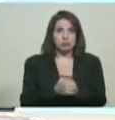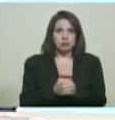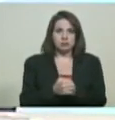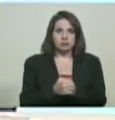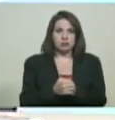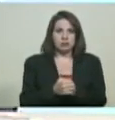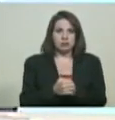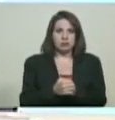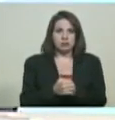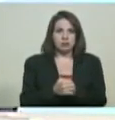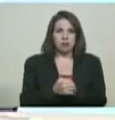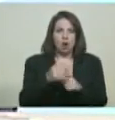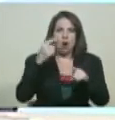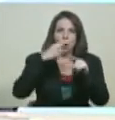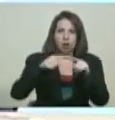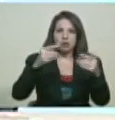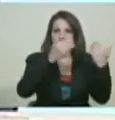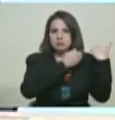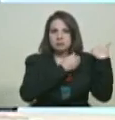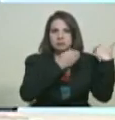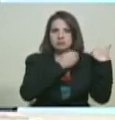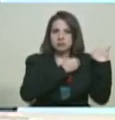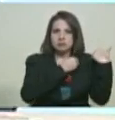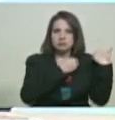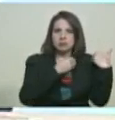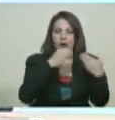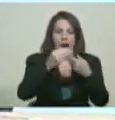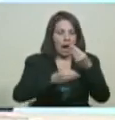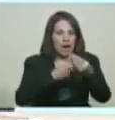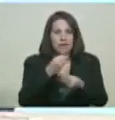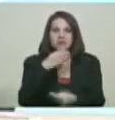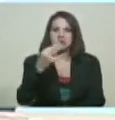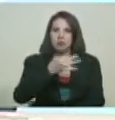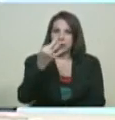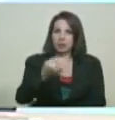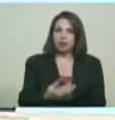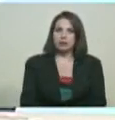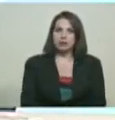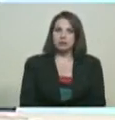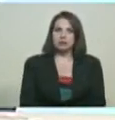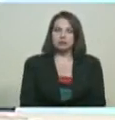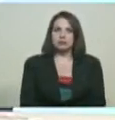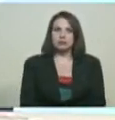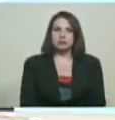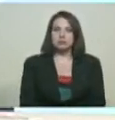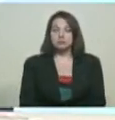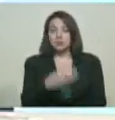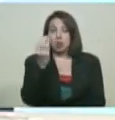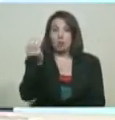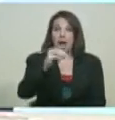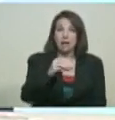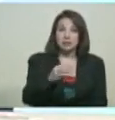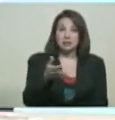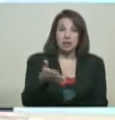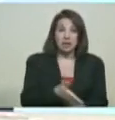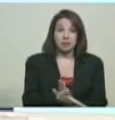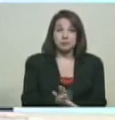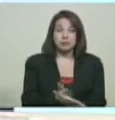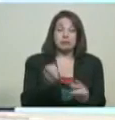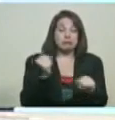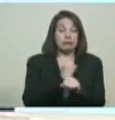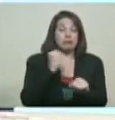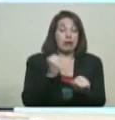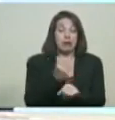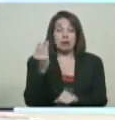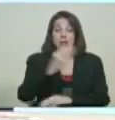y con muchas otras tareas que ha cumplido claro tenemos que ir por más pero para ir por más hay que trabajar más con más